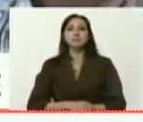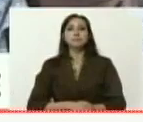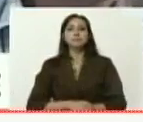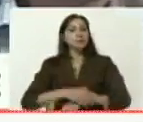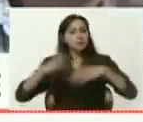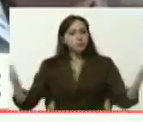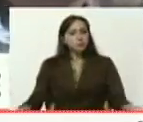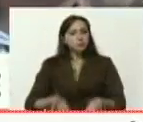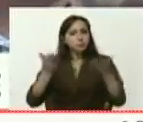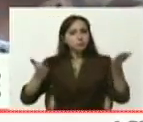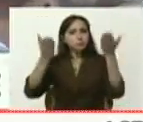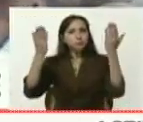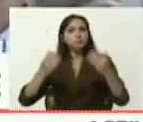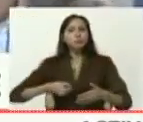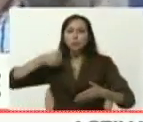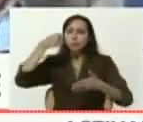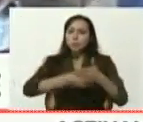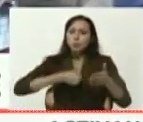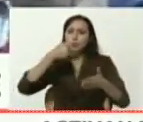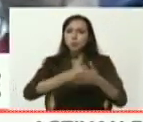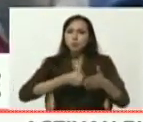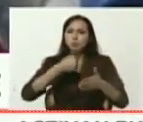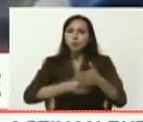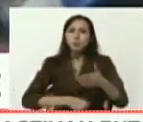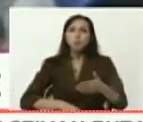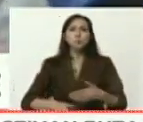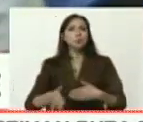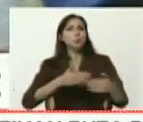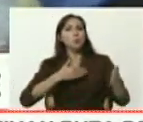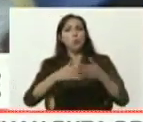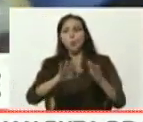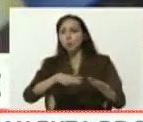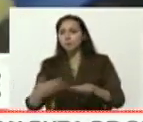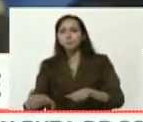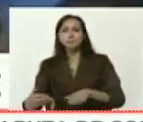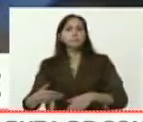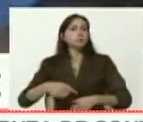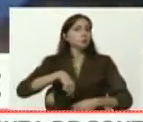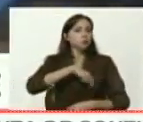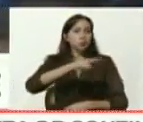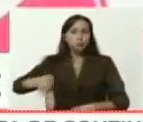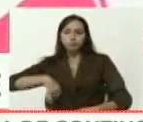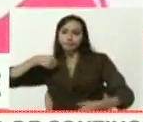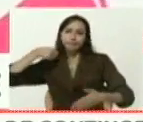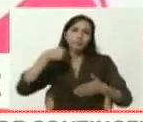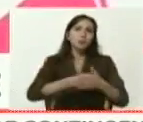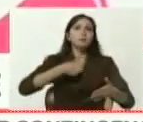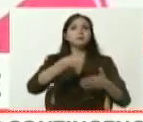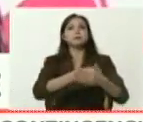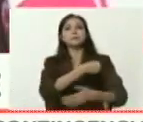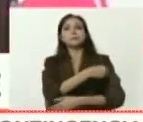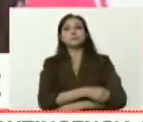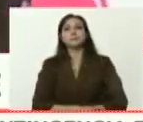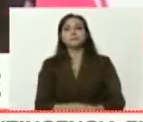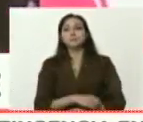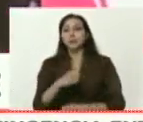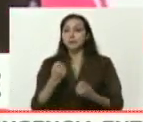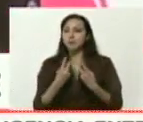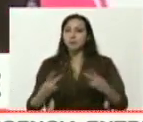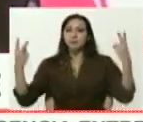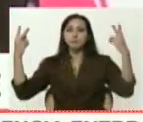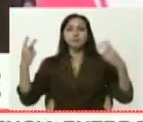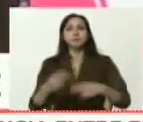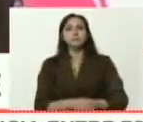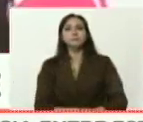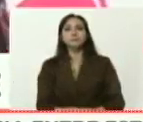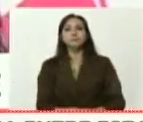permanente hasta vencer o morir. Y nosotros vamos a vencer. El sol de Carabobo